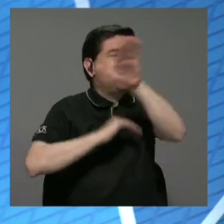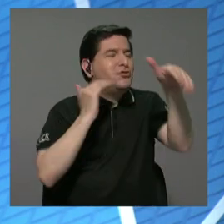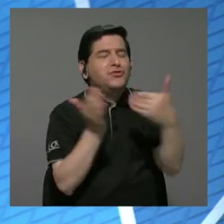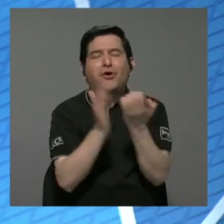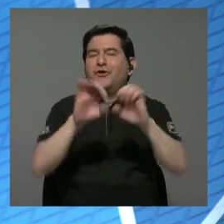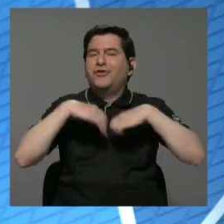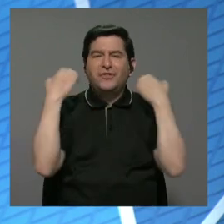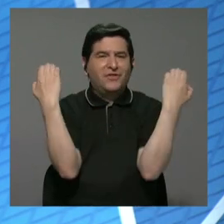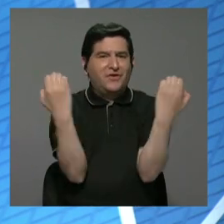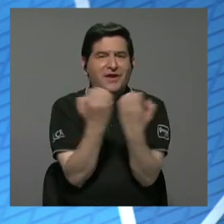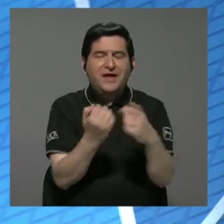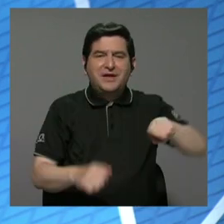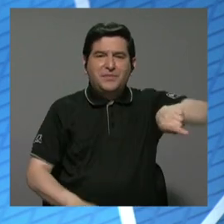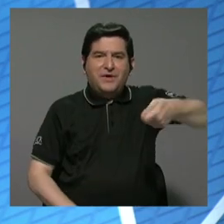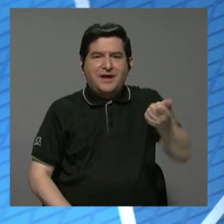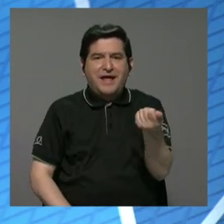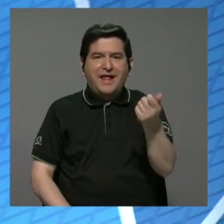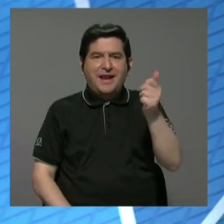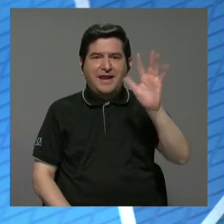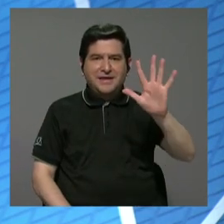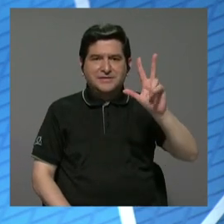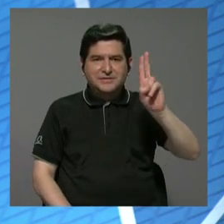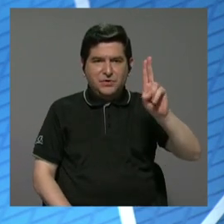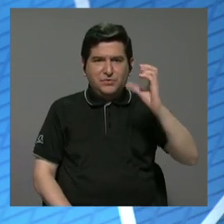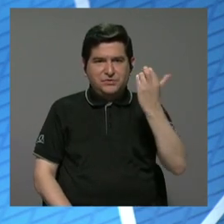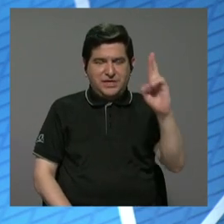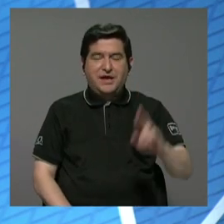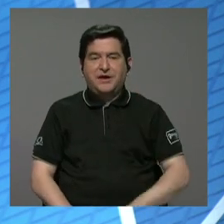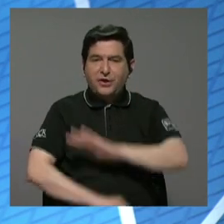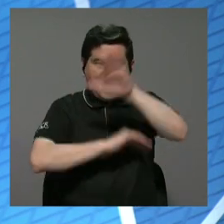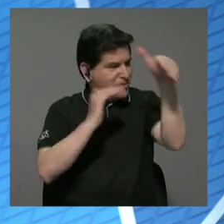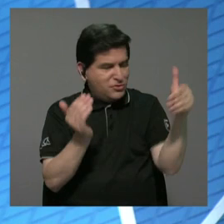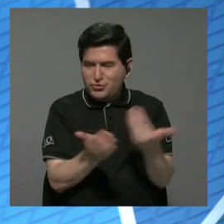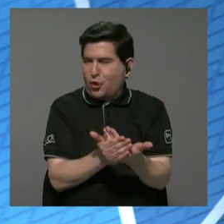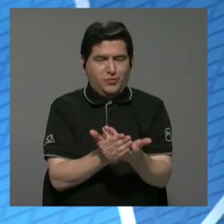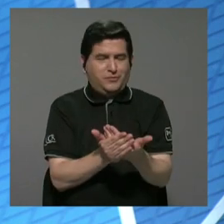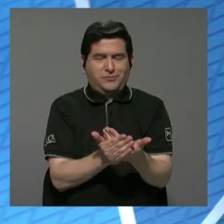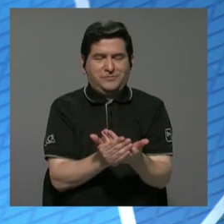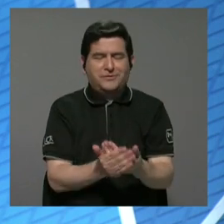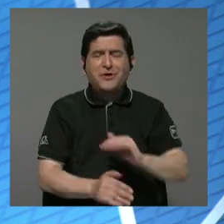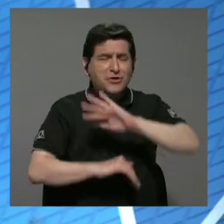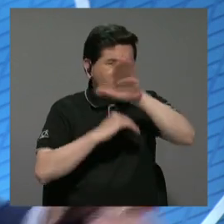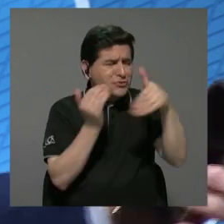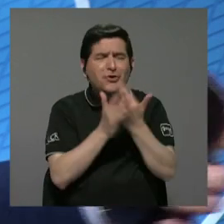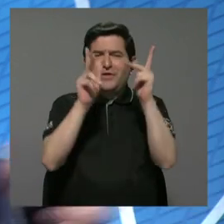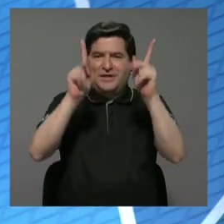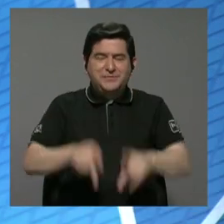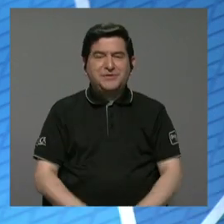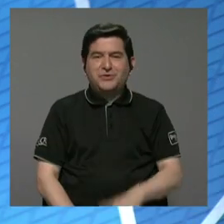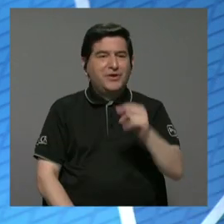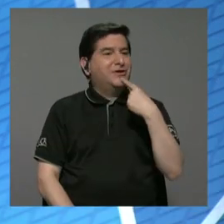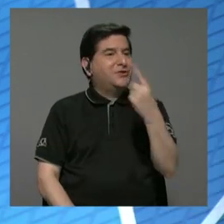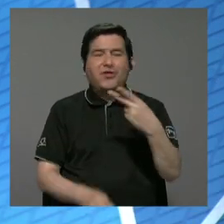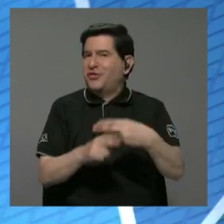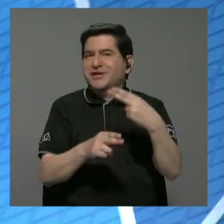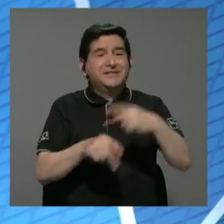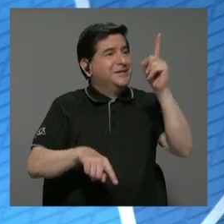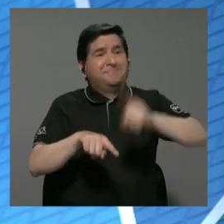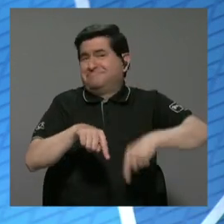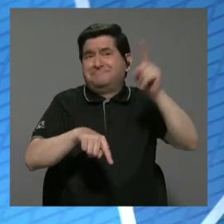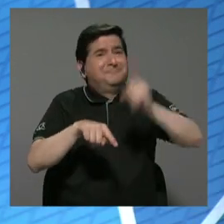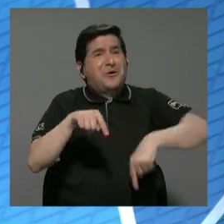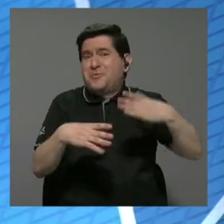el personal de 15 UCR, sin excepción, absolutamente todo el personal, no vamos a nombrar porque no